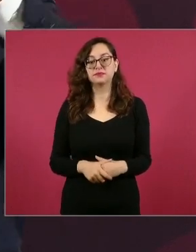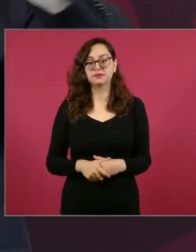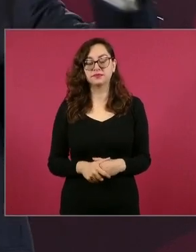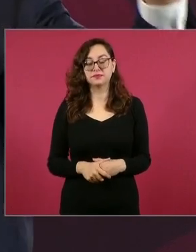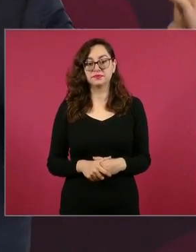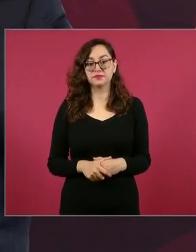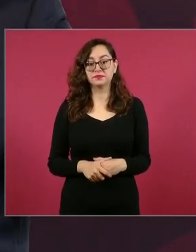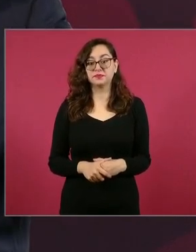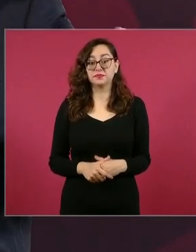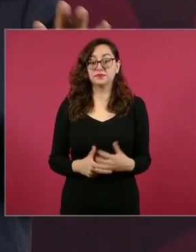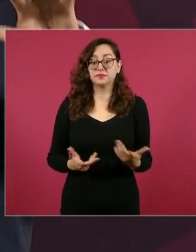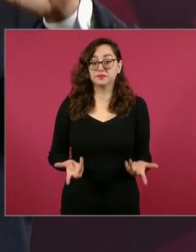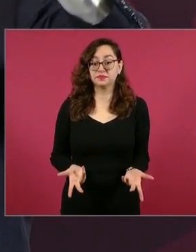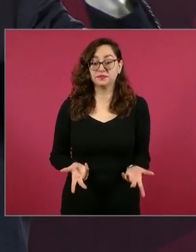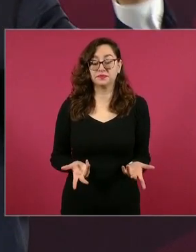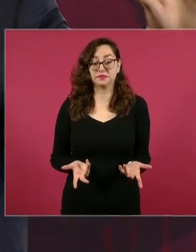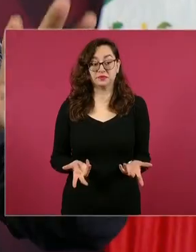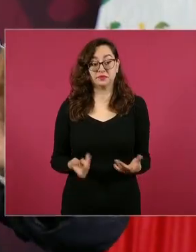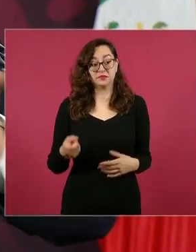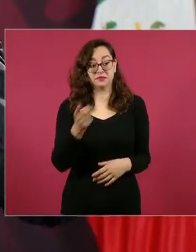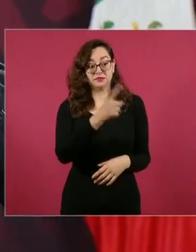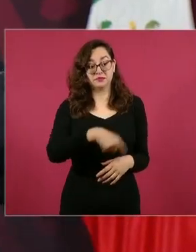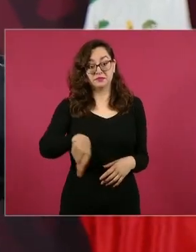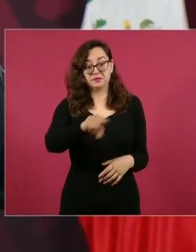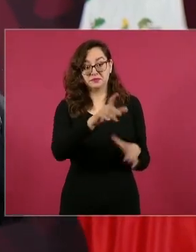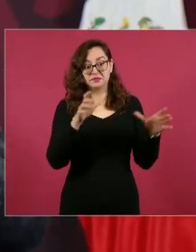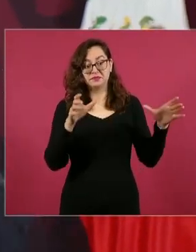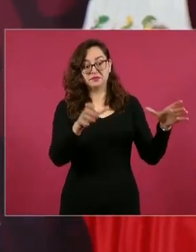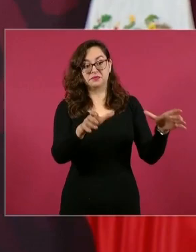lo demás control